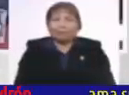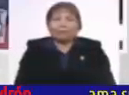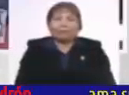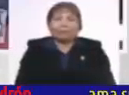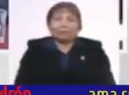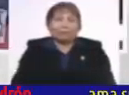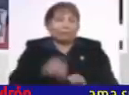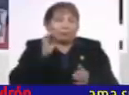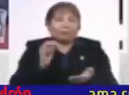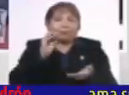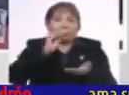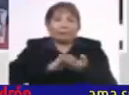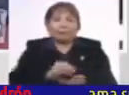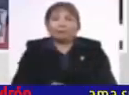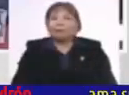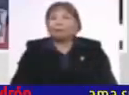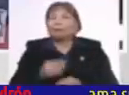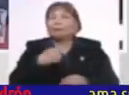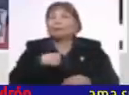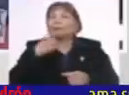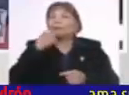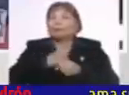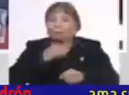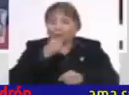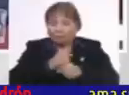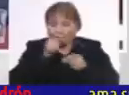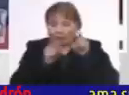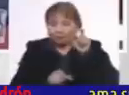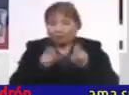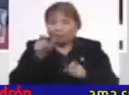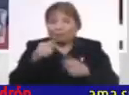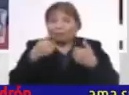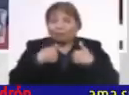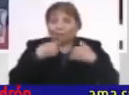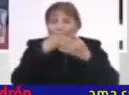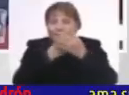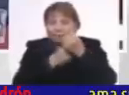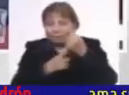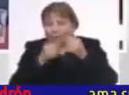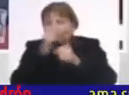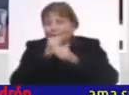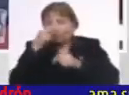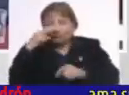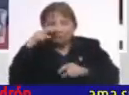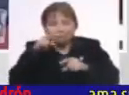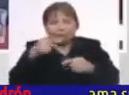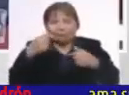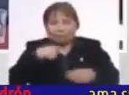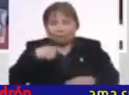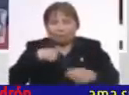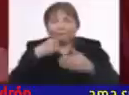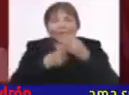y además yo tenía que trabajar con gente en la que confiar en la que yo tenía confianza